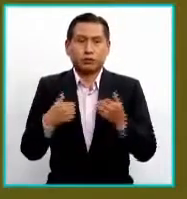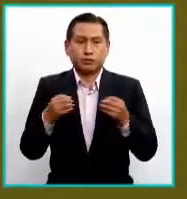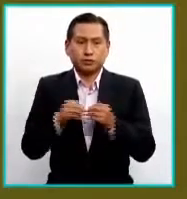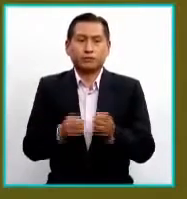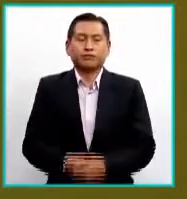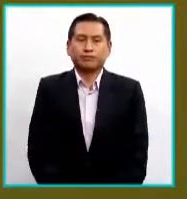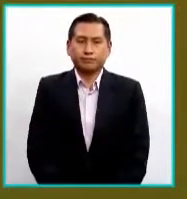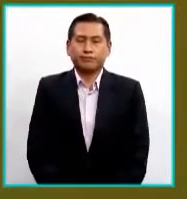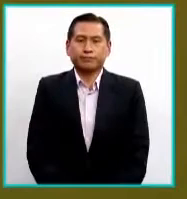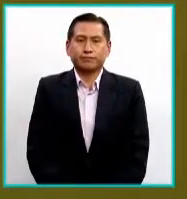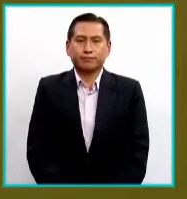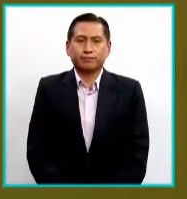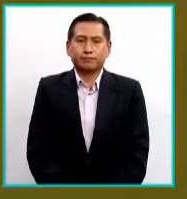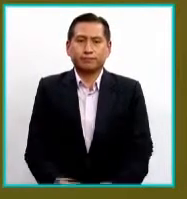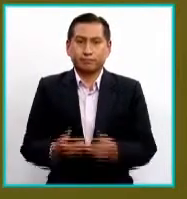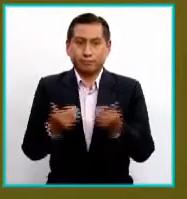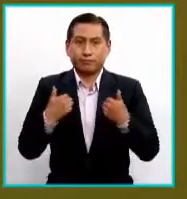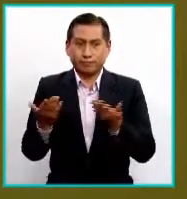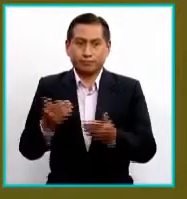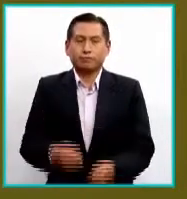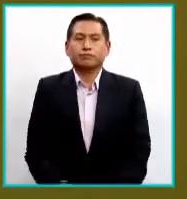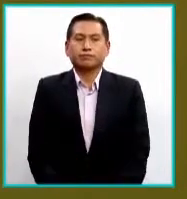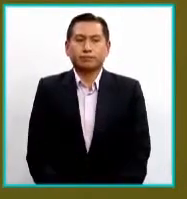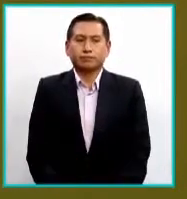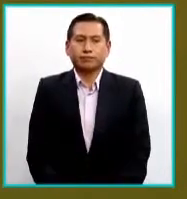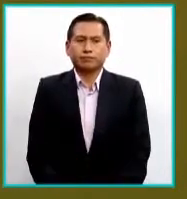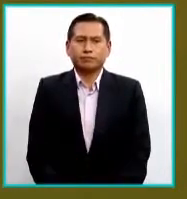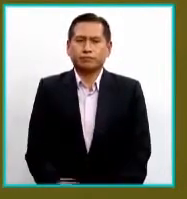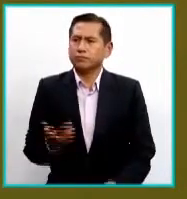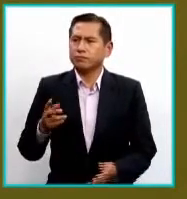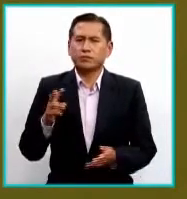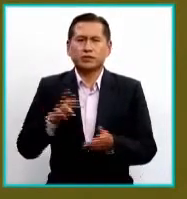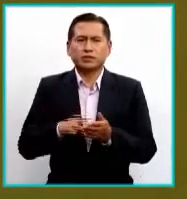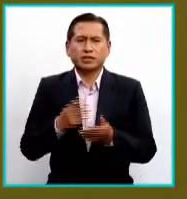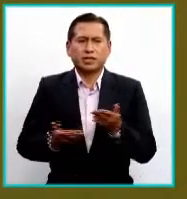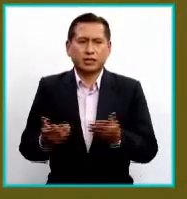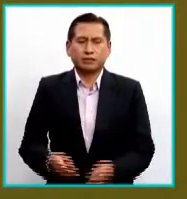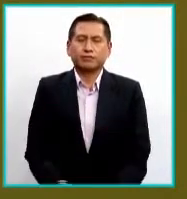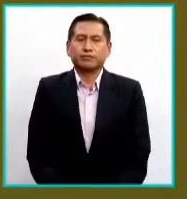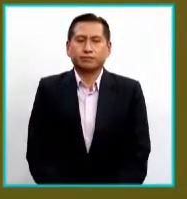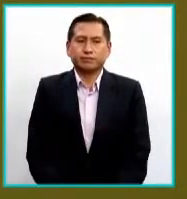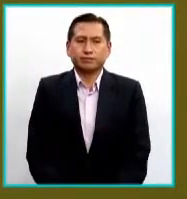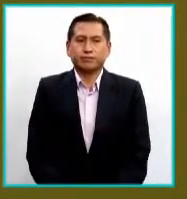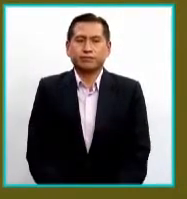a separarlas. ¿Qué pasa con estas tres imágenes?